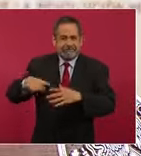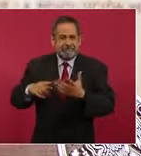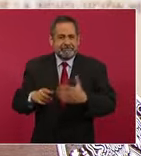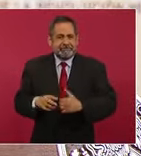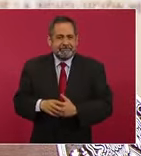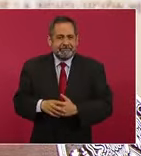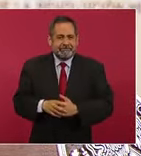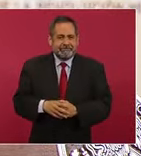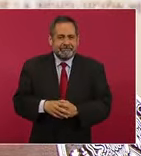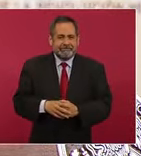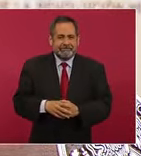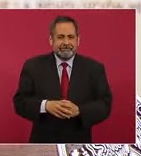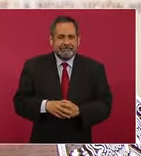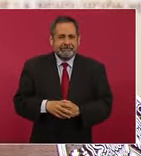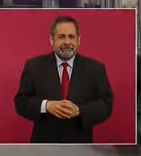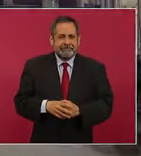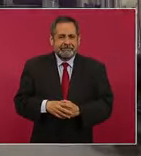¿mande?